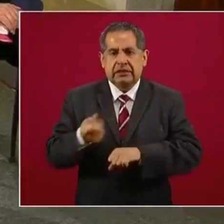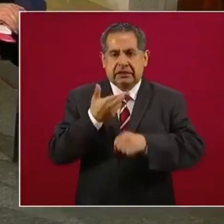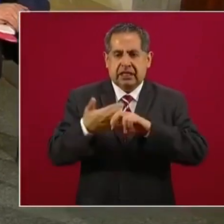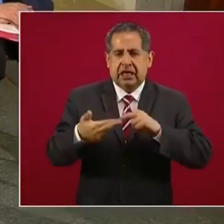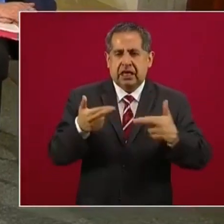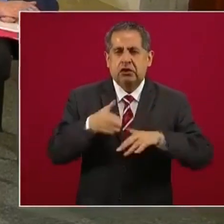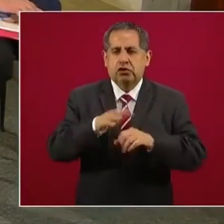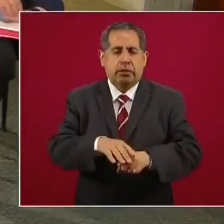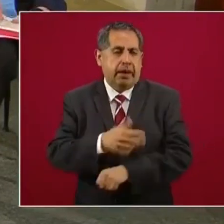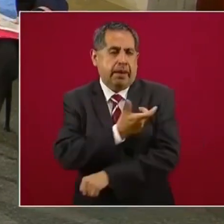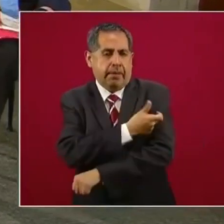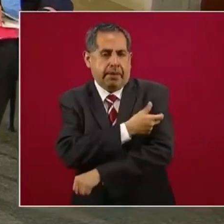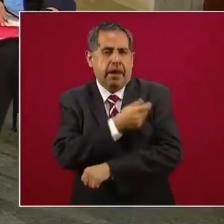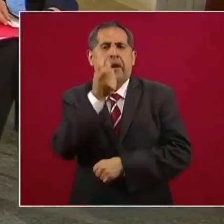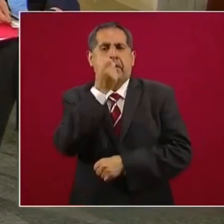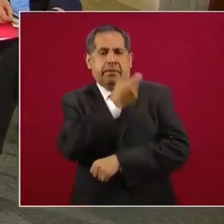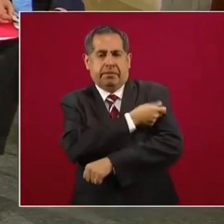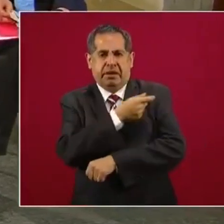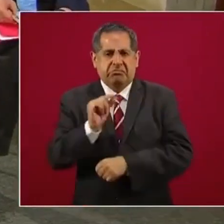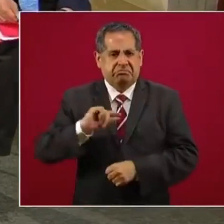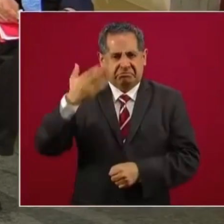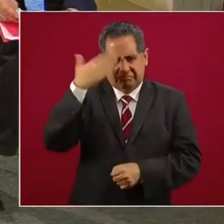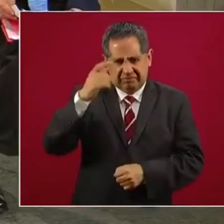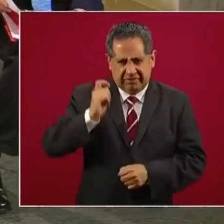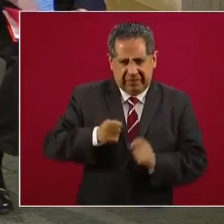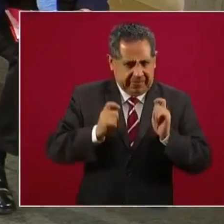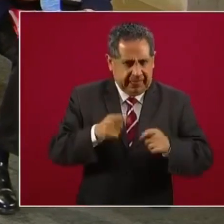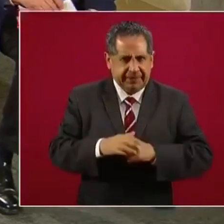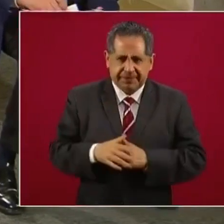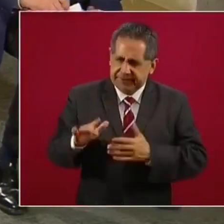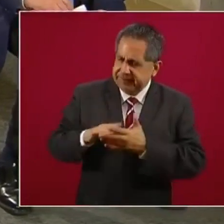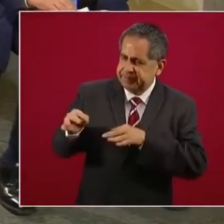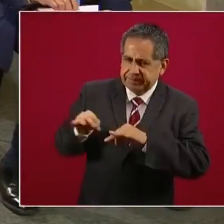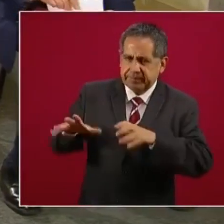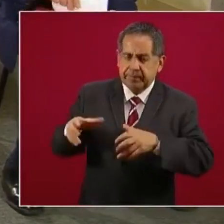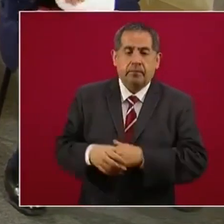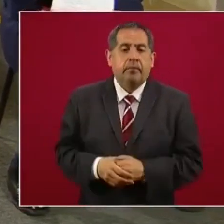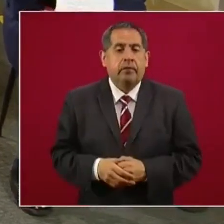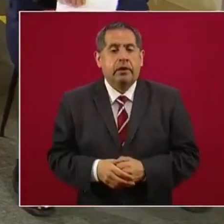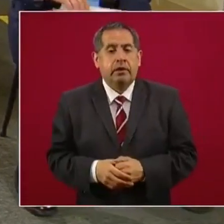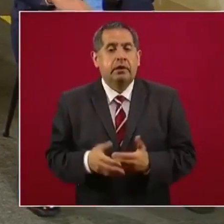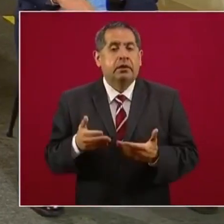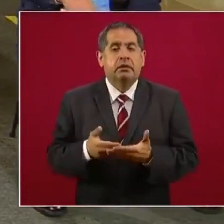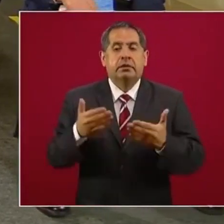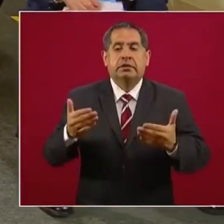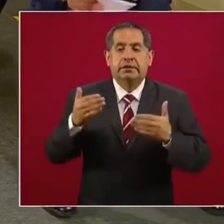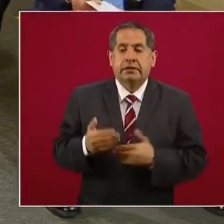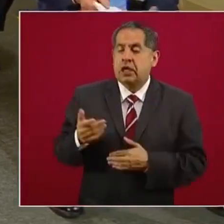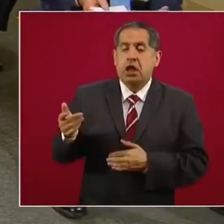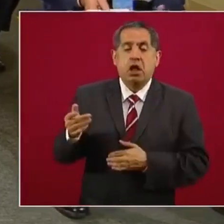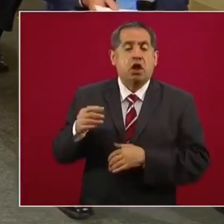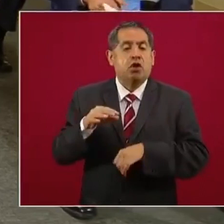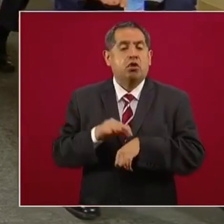para el tema de vacunas, ya es especialista. Gracias, Marta, por todo lo que has hecho. Doctor Alcocer les va a hablar a ustedes,